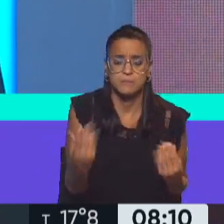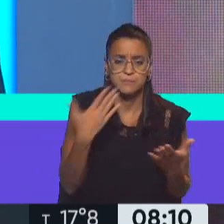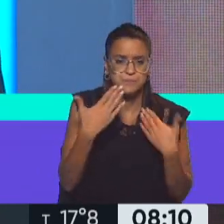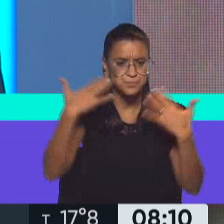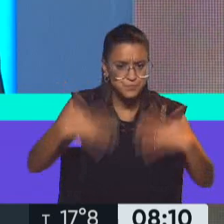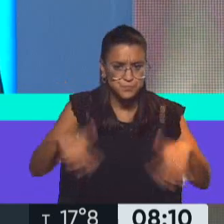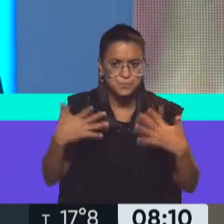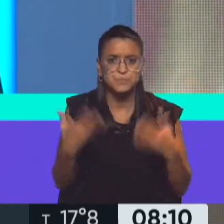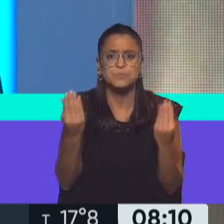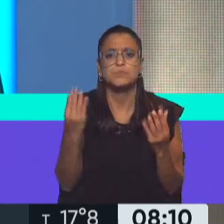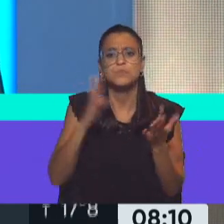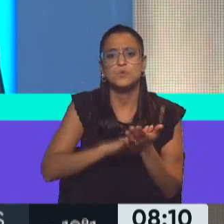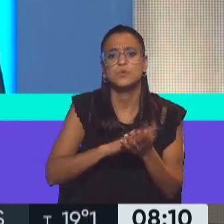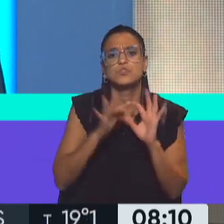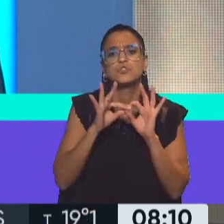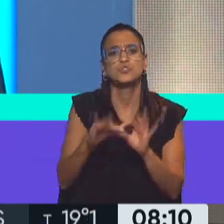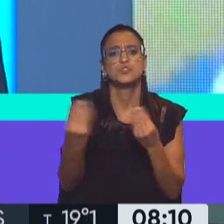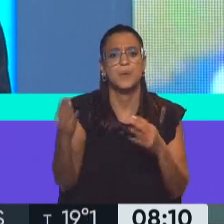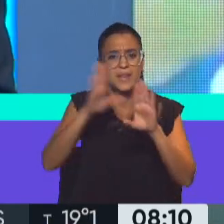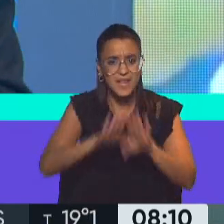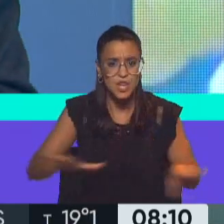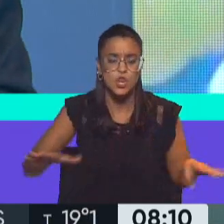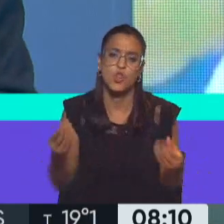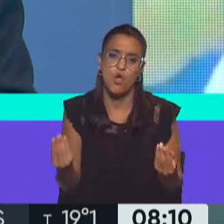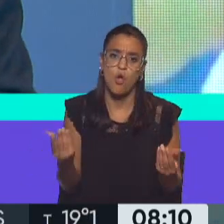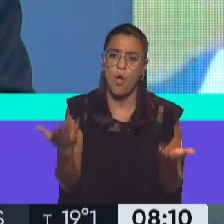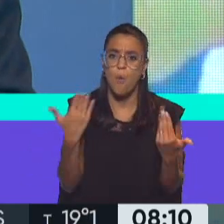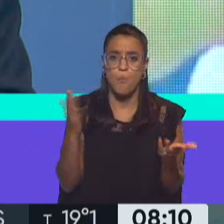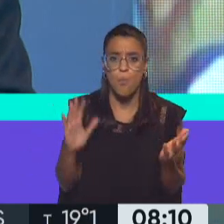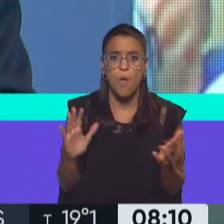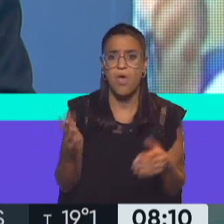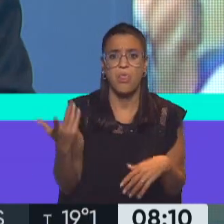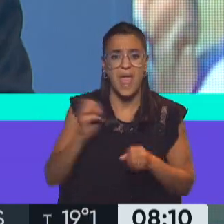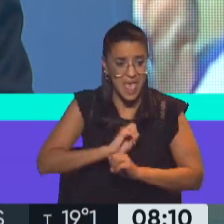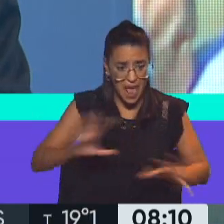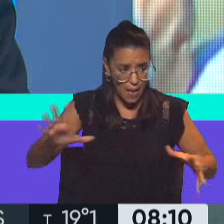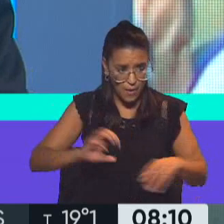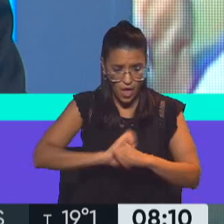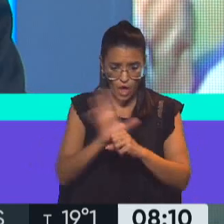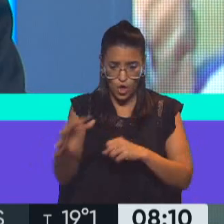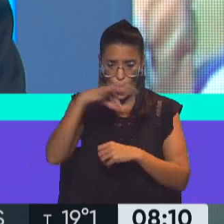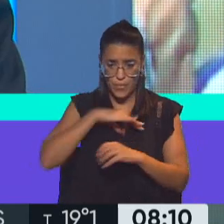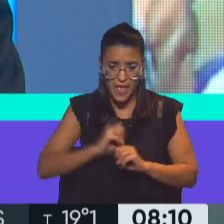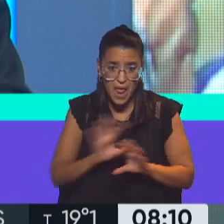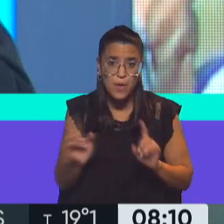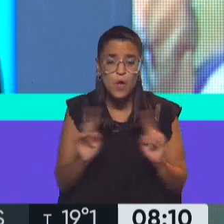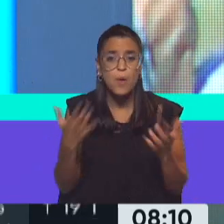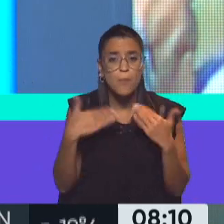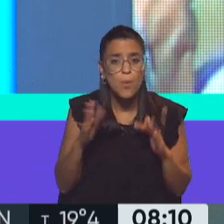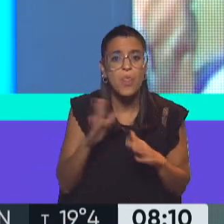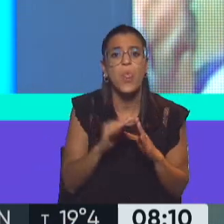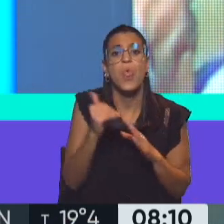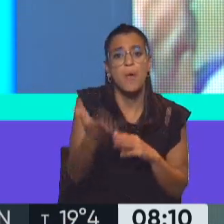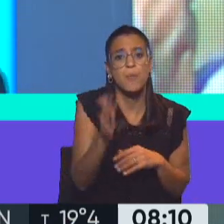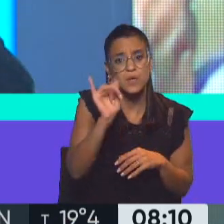mucho también con referencia a los niños, que pueden no tener cuadros graves, pero se ha visto que pueden tener hasta